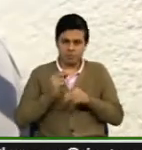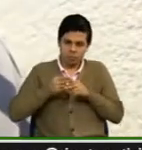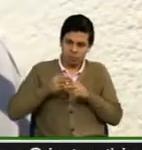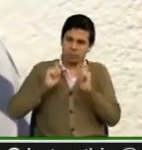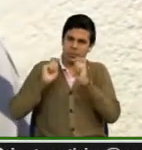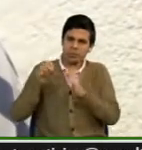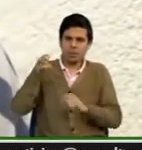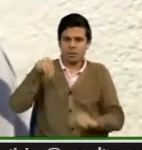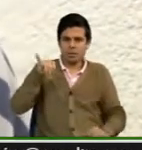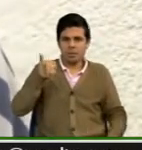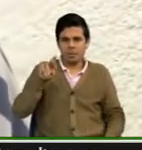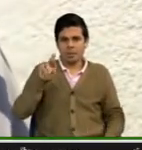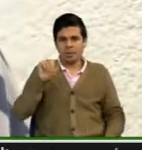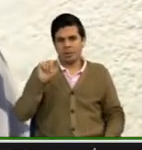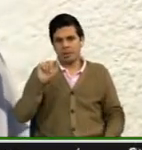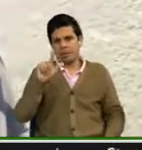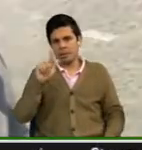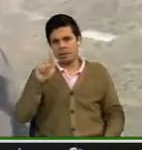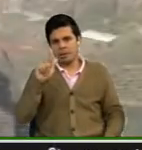barrio Miraflores, porque es bonito.